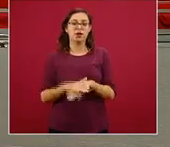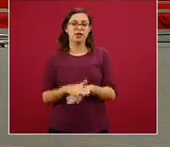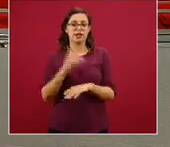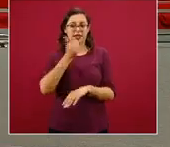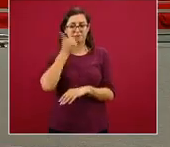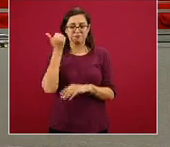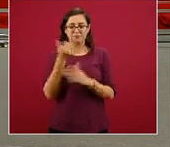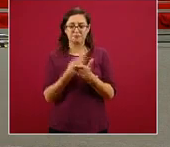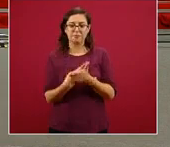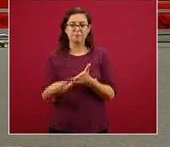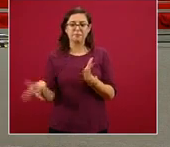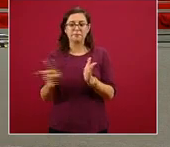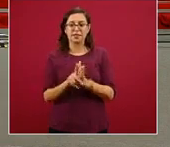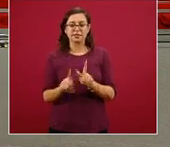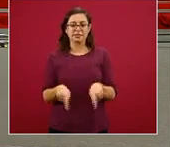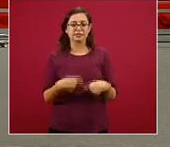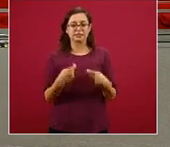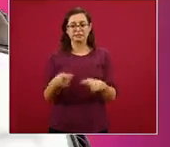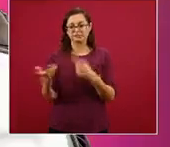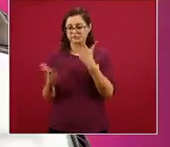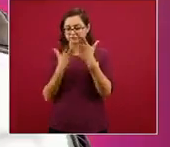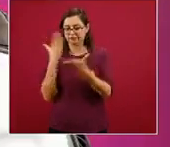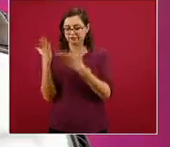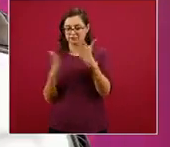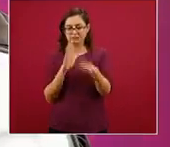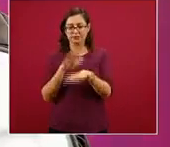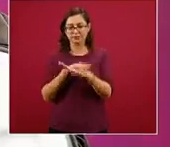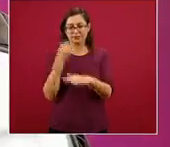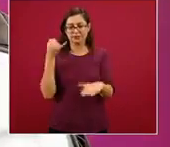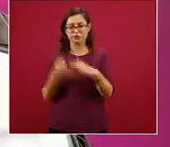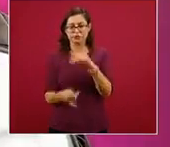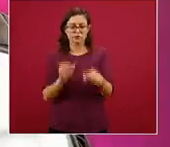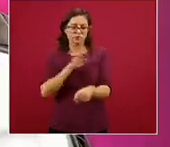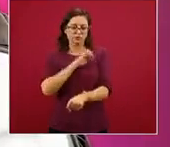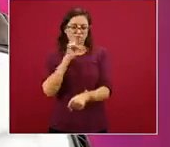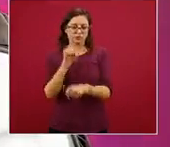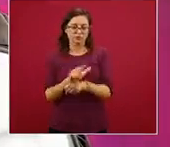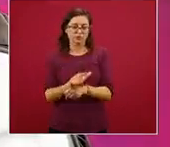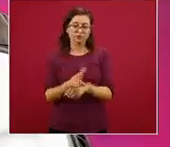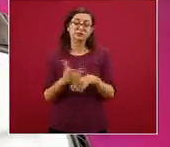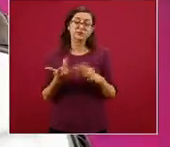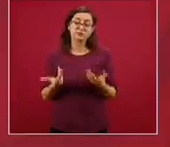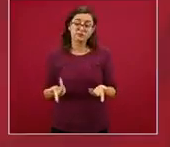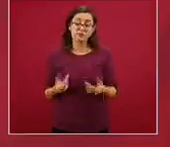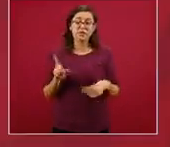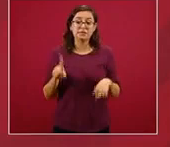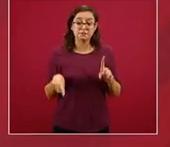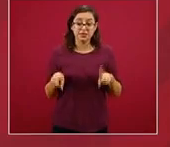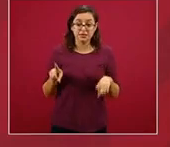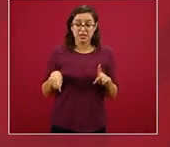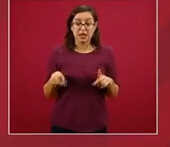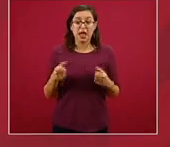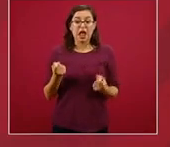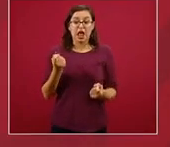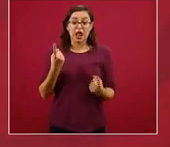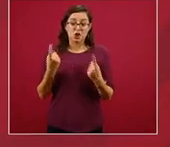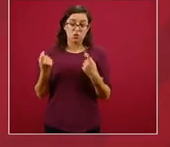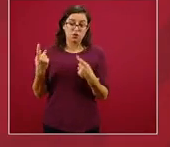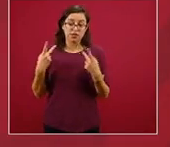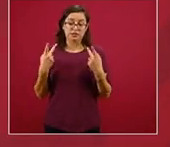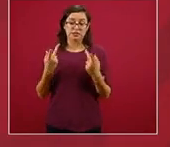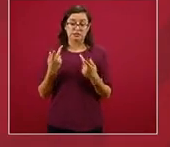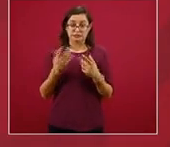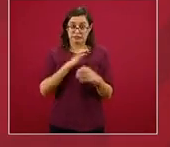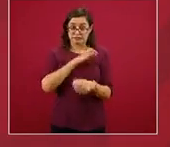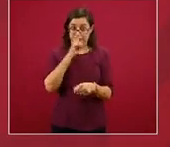de plazas para la formación de especialistas. Dependiendo de la especialidad, sabemos que hay especialidades que duran 3 años